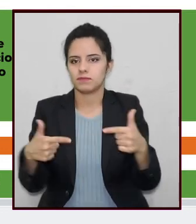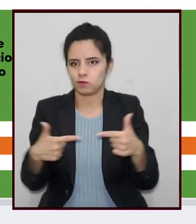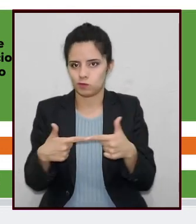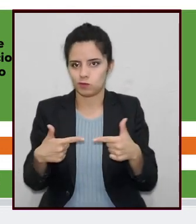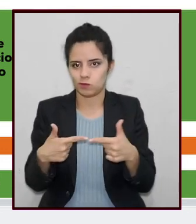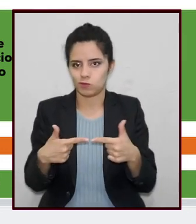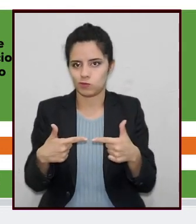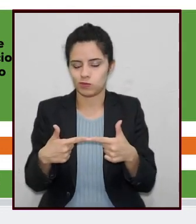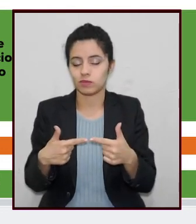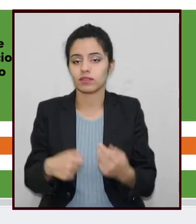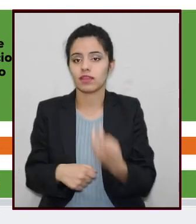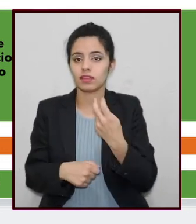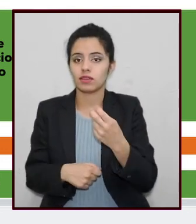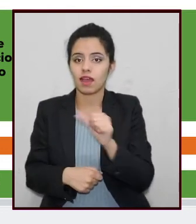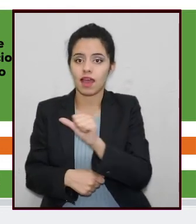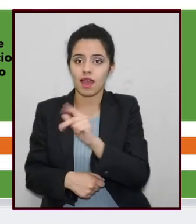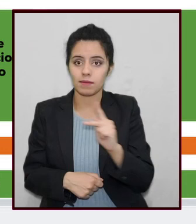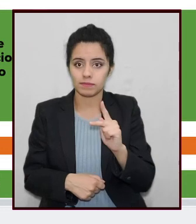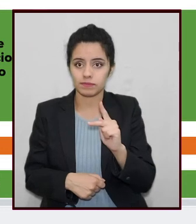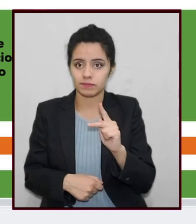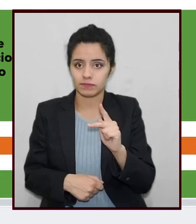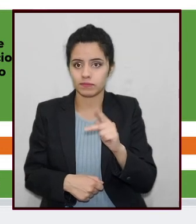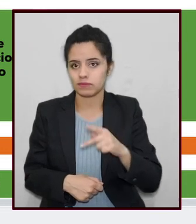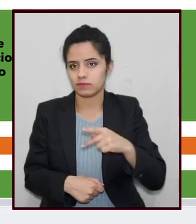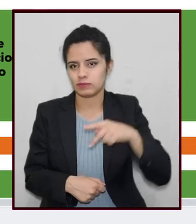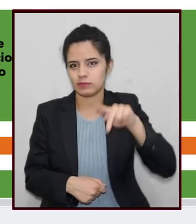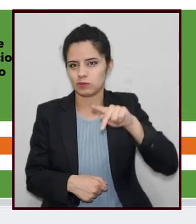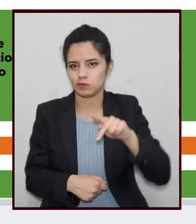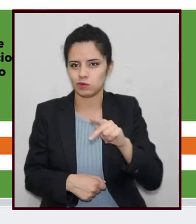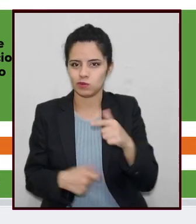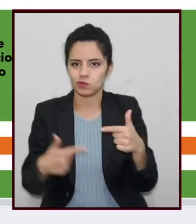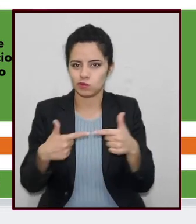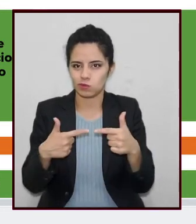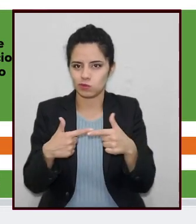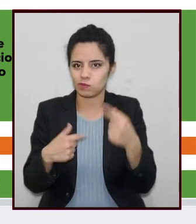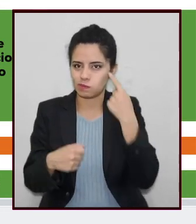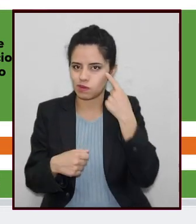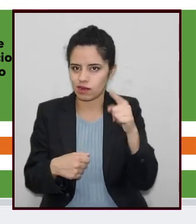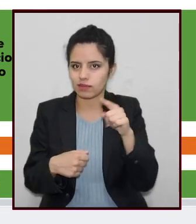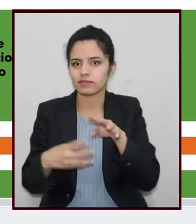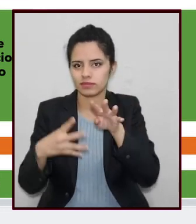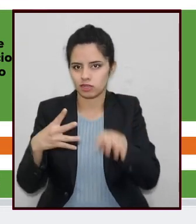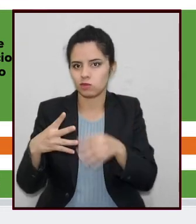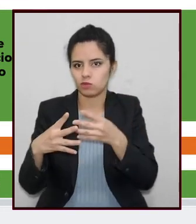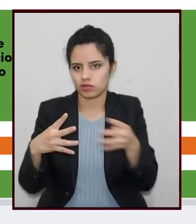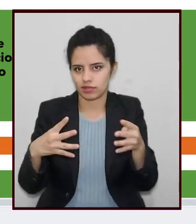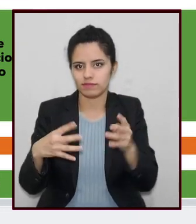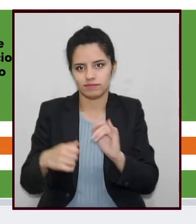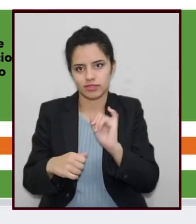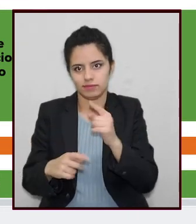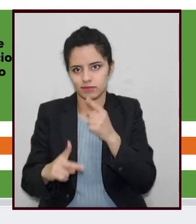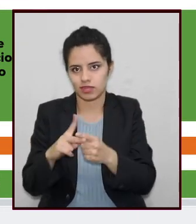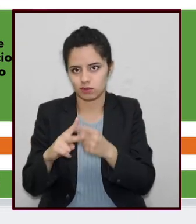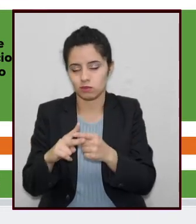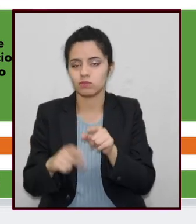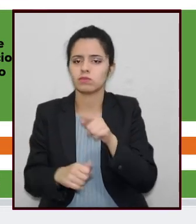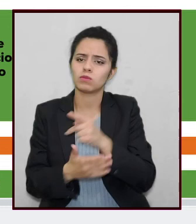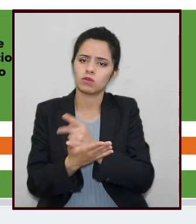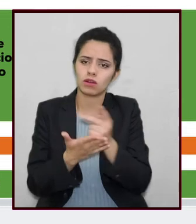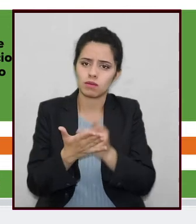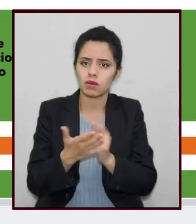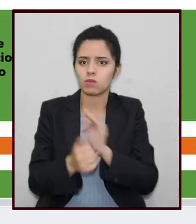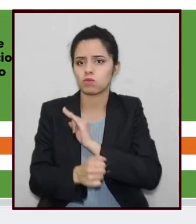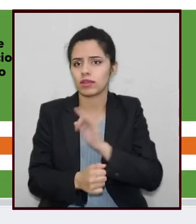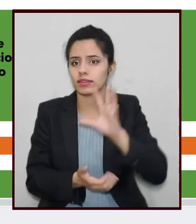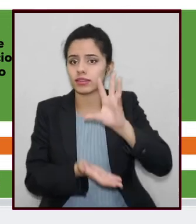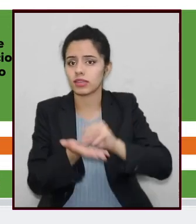de Google. Y así es como se llama la aplicación de Google para editar hojas de cálculo. Sí, así, hojas de cálculo. Este es un programa que puedes